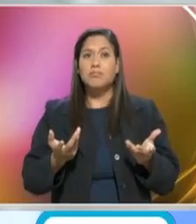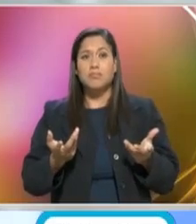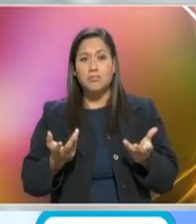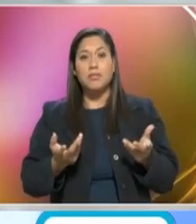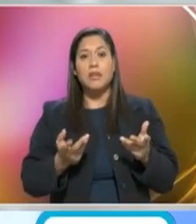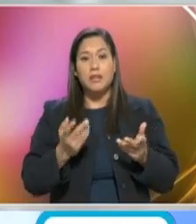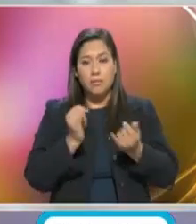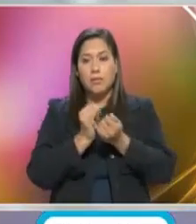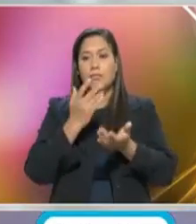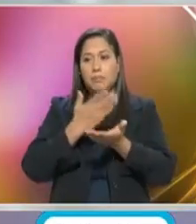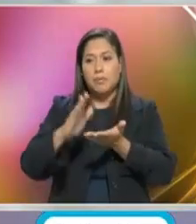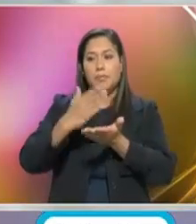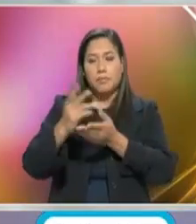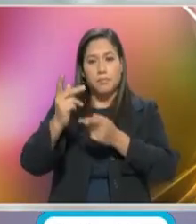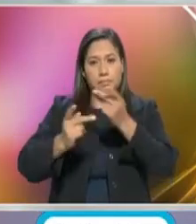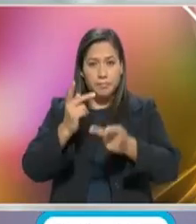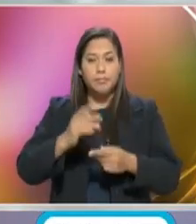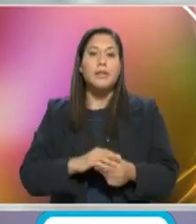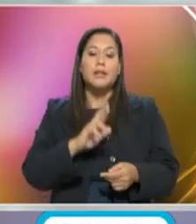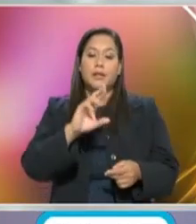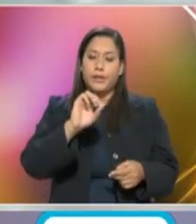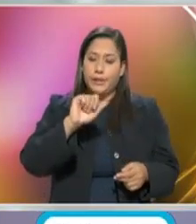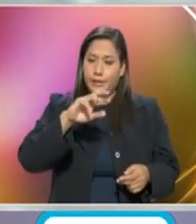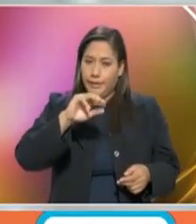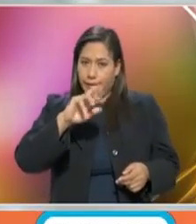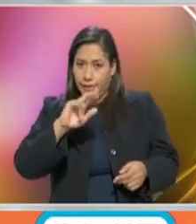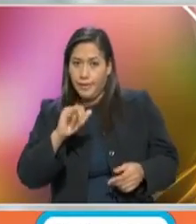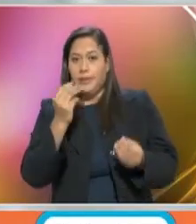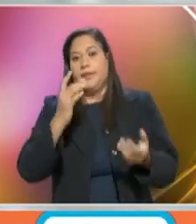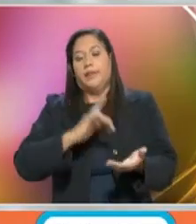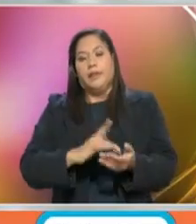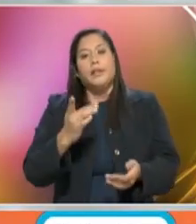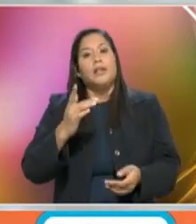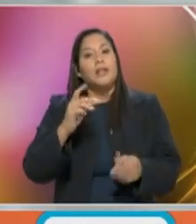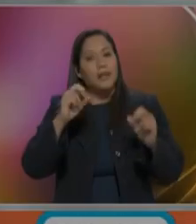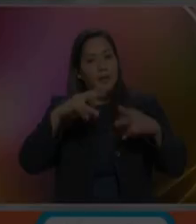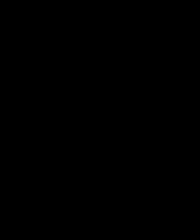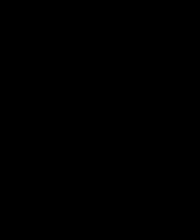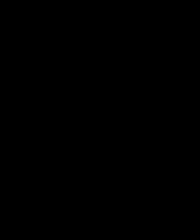préstamo, ¿no? Que les hace a través de ustedes. Rosa María, muchas gracias. Gracias a ti, Paola. Nos vemos a la próxima.